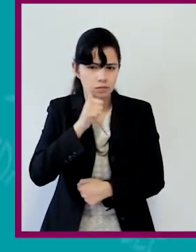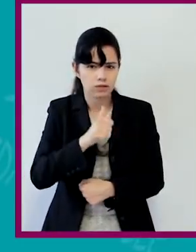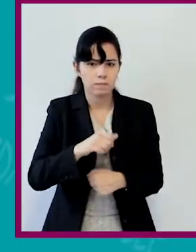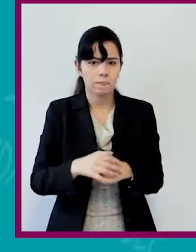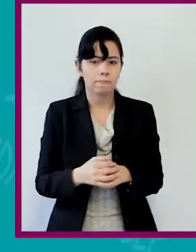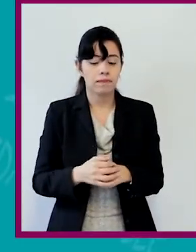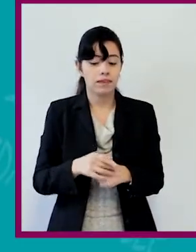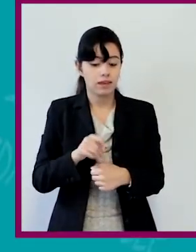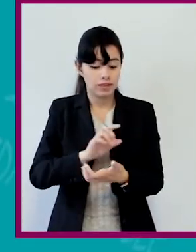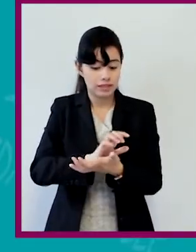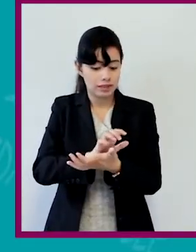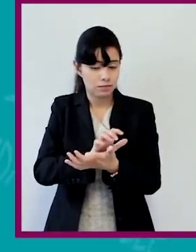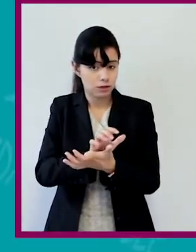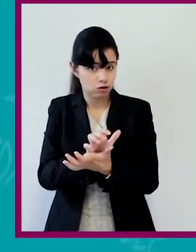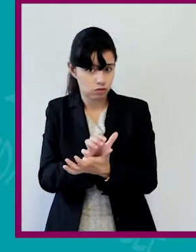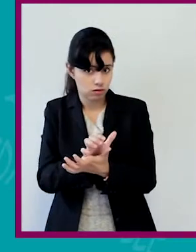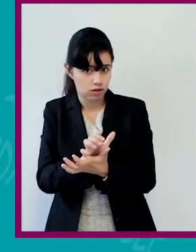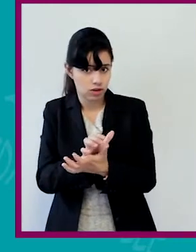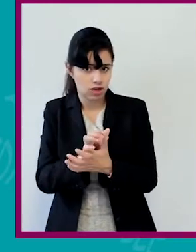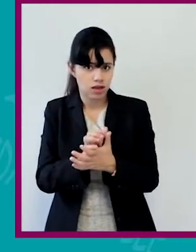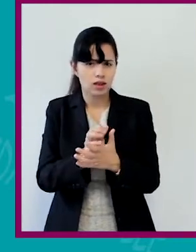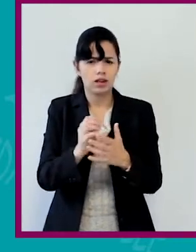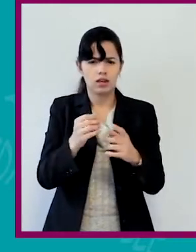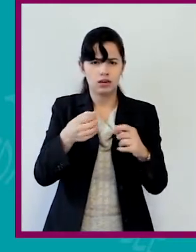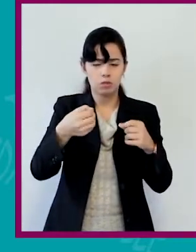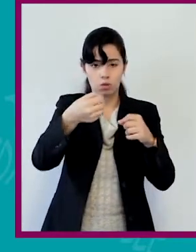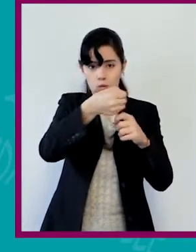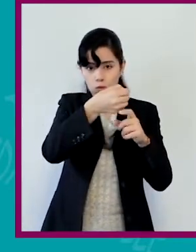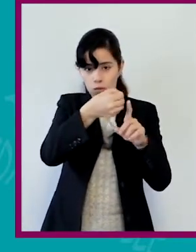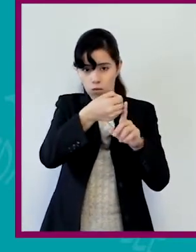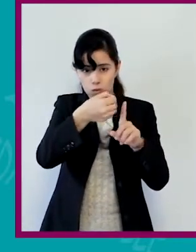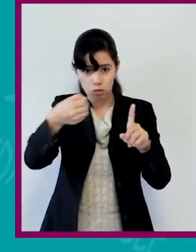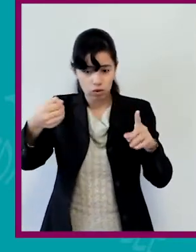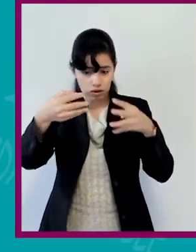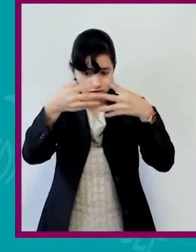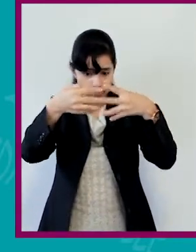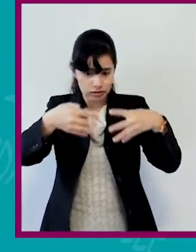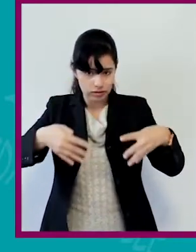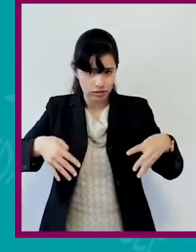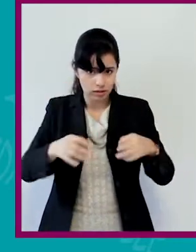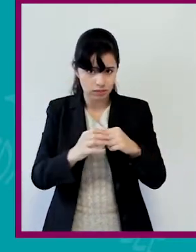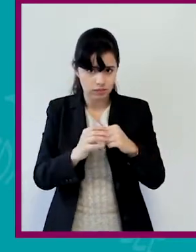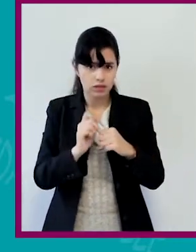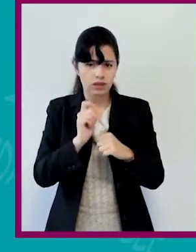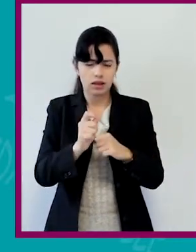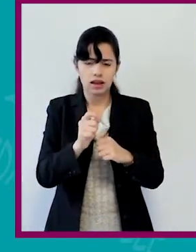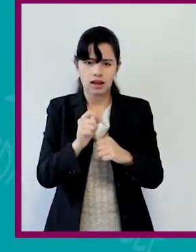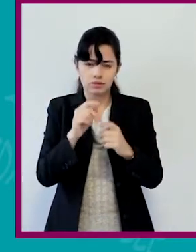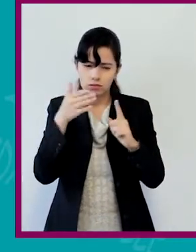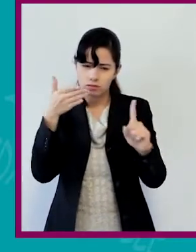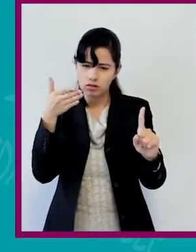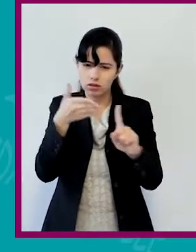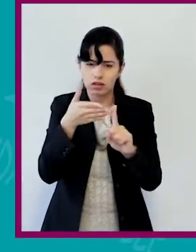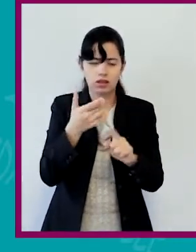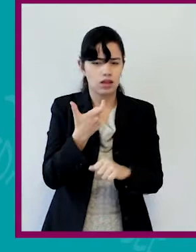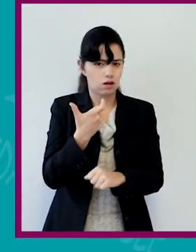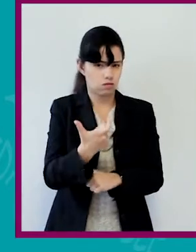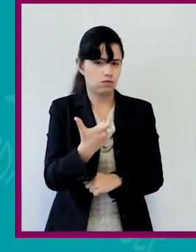discriminación estructural o de grupo hay un interés económico, hay un interés de